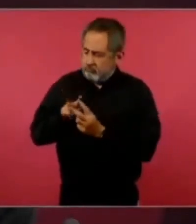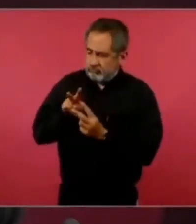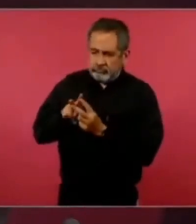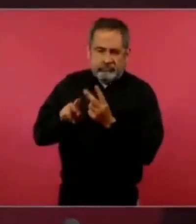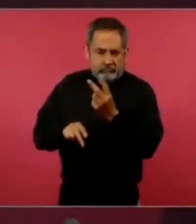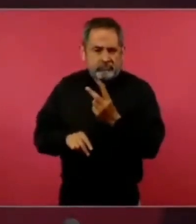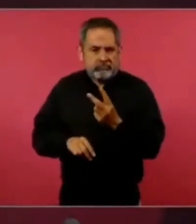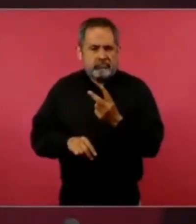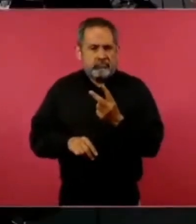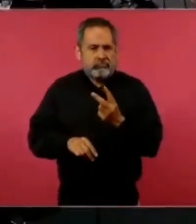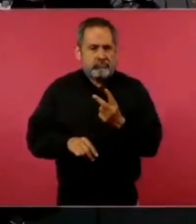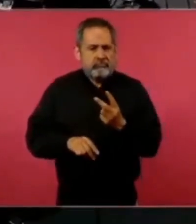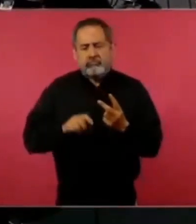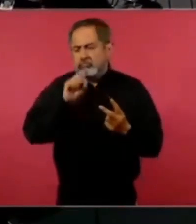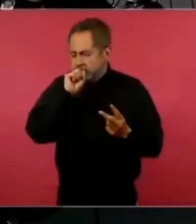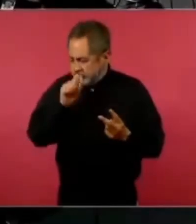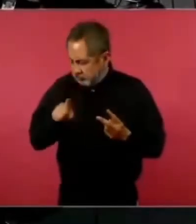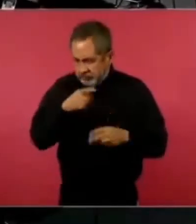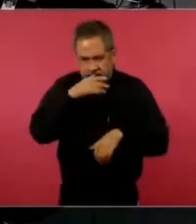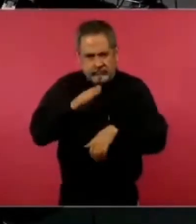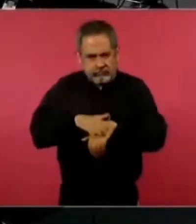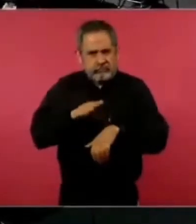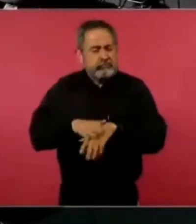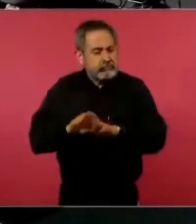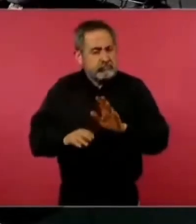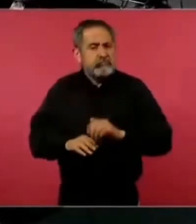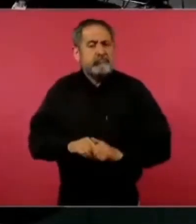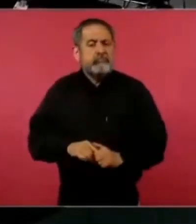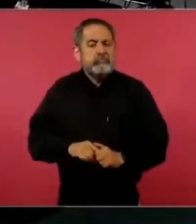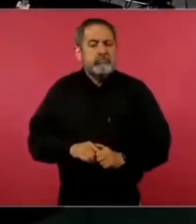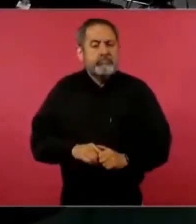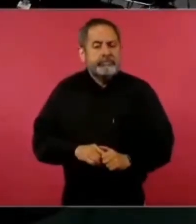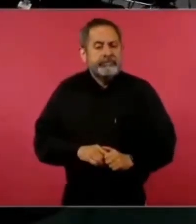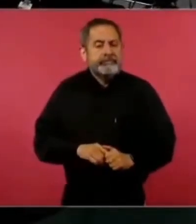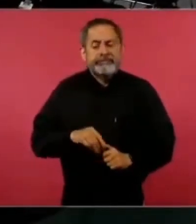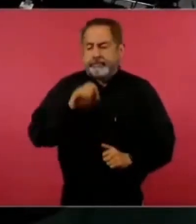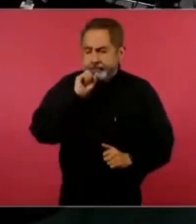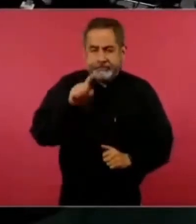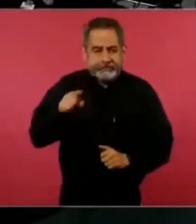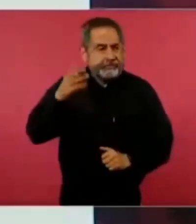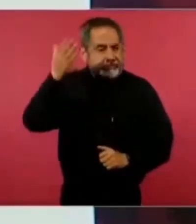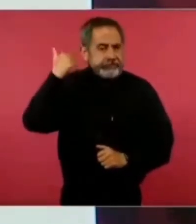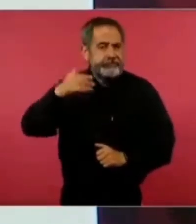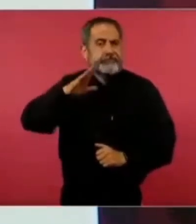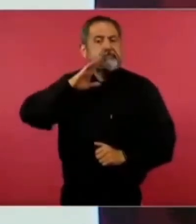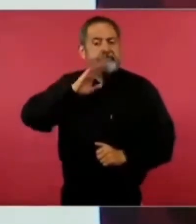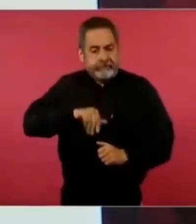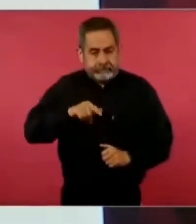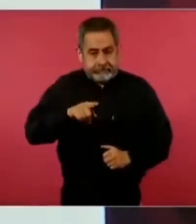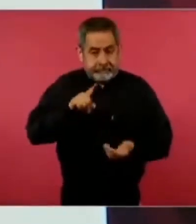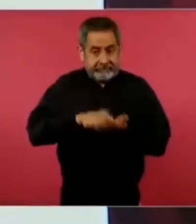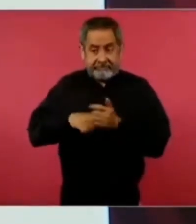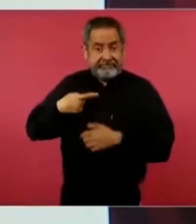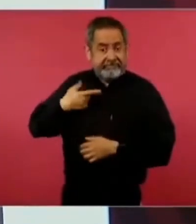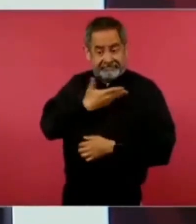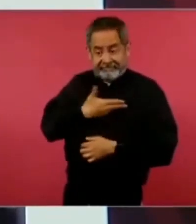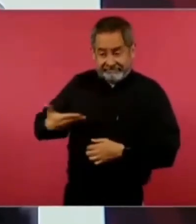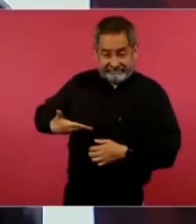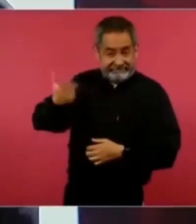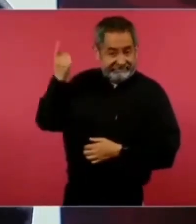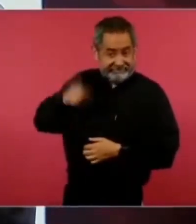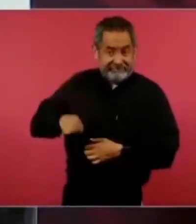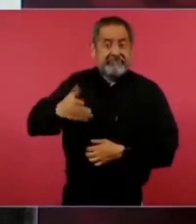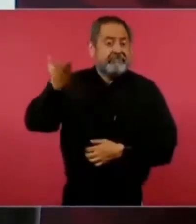también hablo de que en un tiempo, por malos manejos y por órdenes